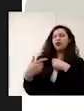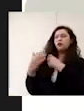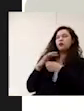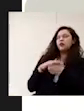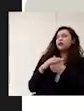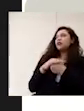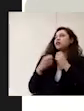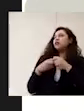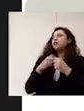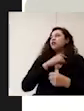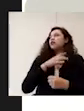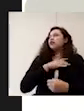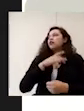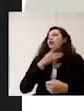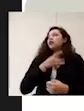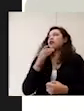inseguridad ni ningún miedo